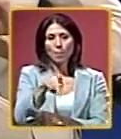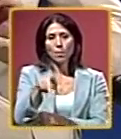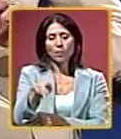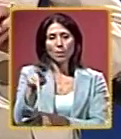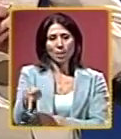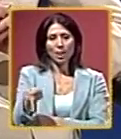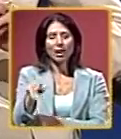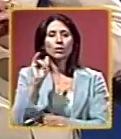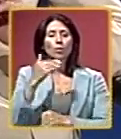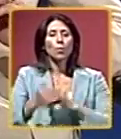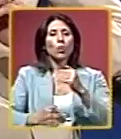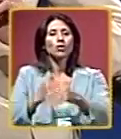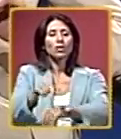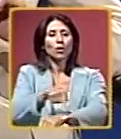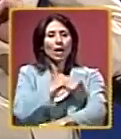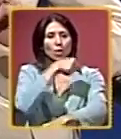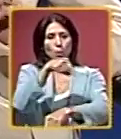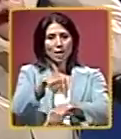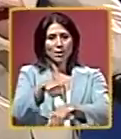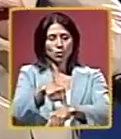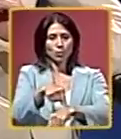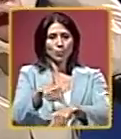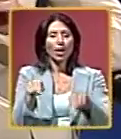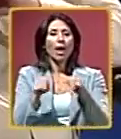plazo. Además es